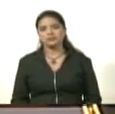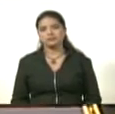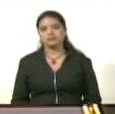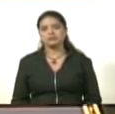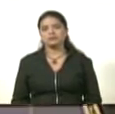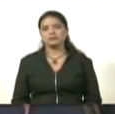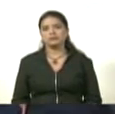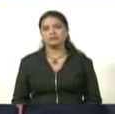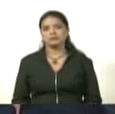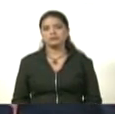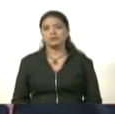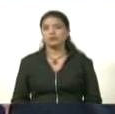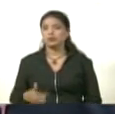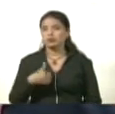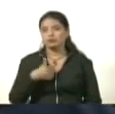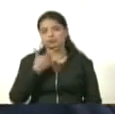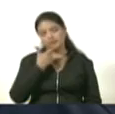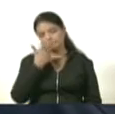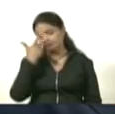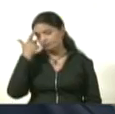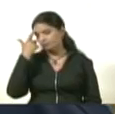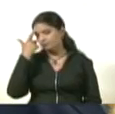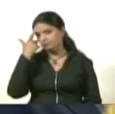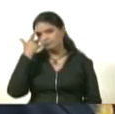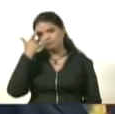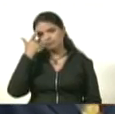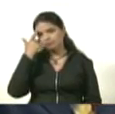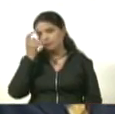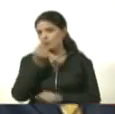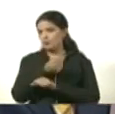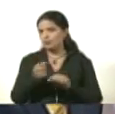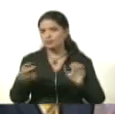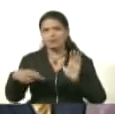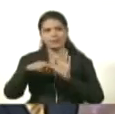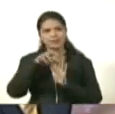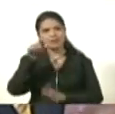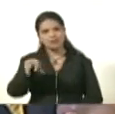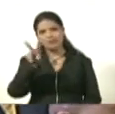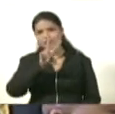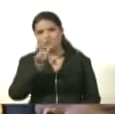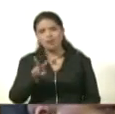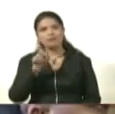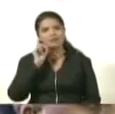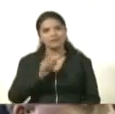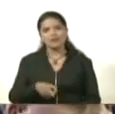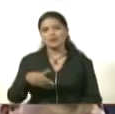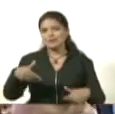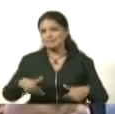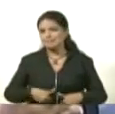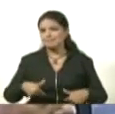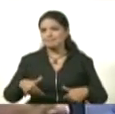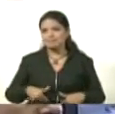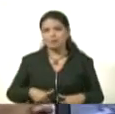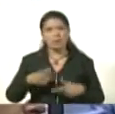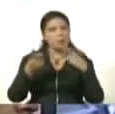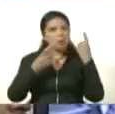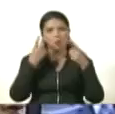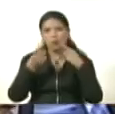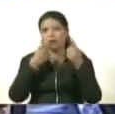yo siento dolor y vergüenza. Eso no puede pasar en Venezuela. Y tenemos que hacer todo lo posible por capturar a los